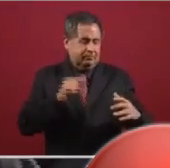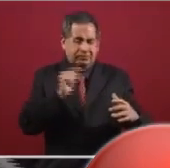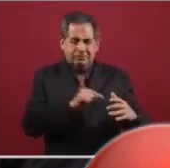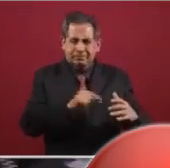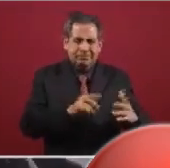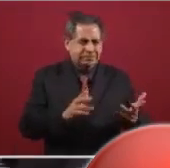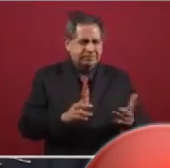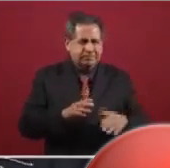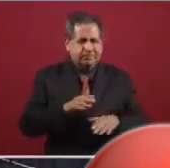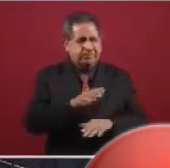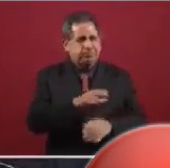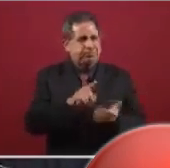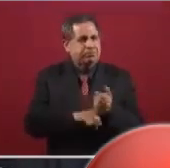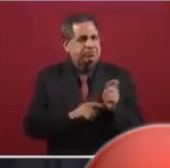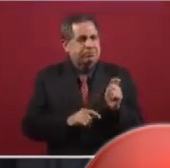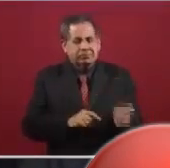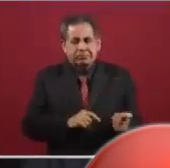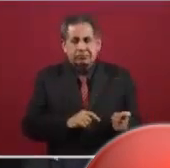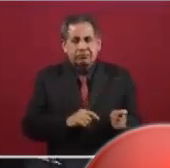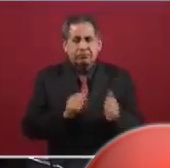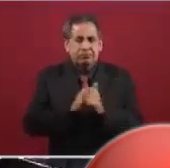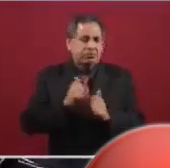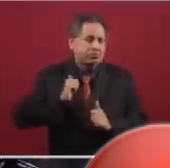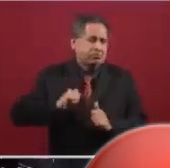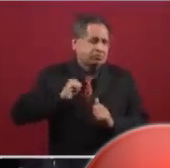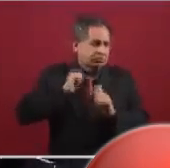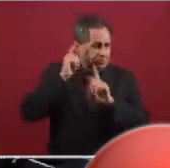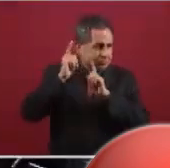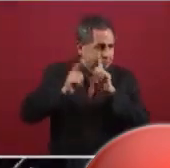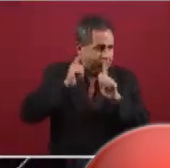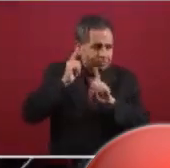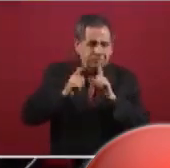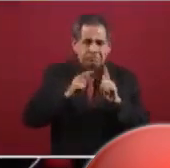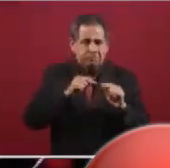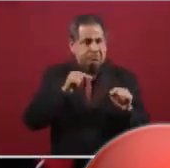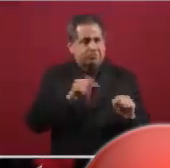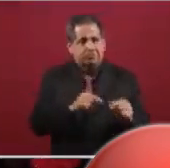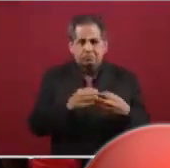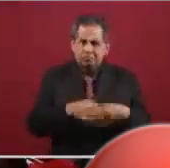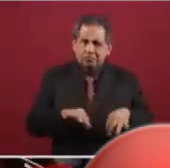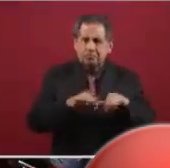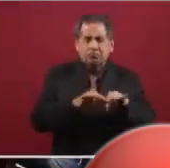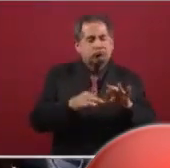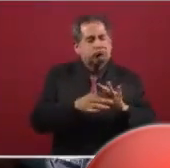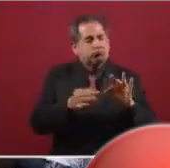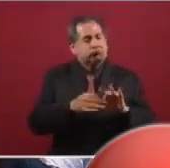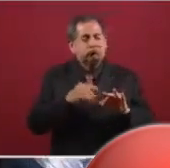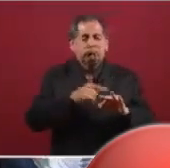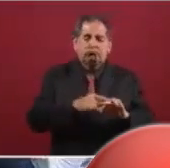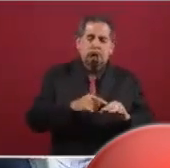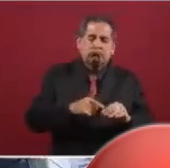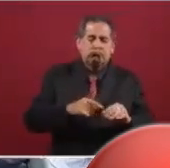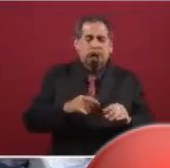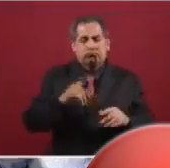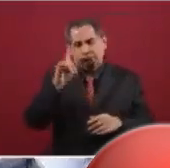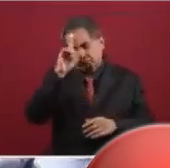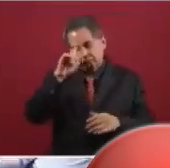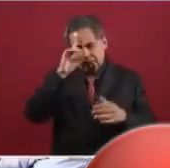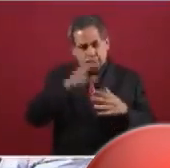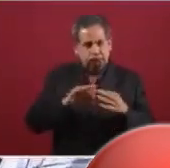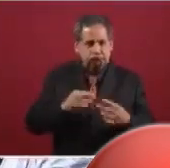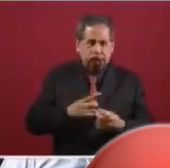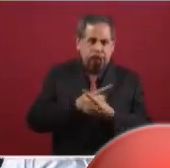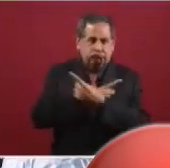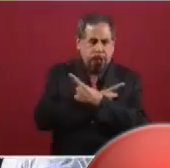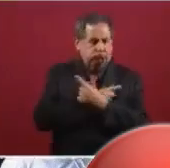Esto tiene que ver con los griegos, con la importancia que le daban a